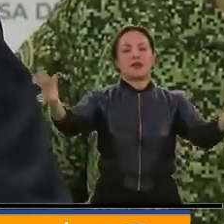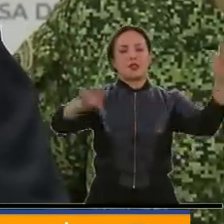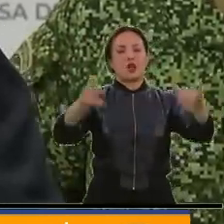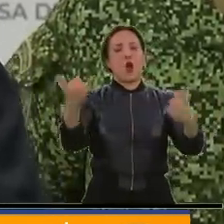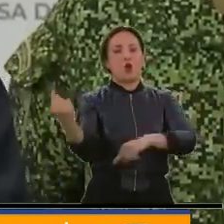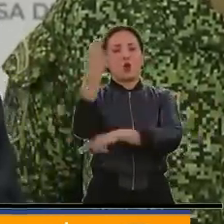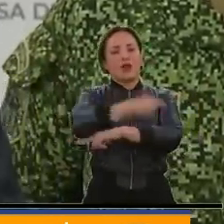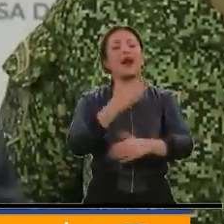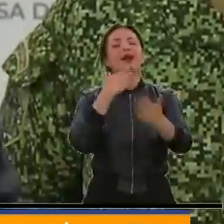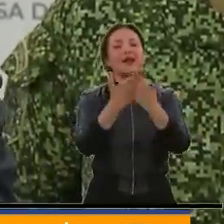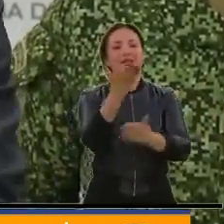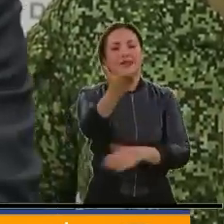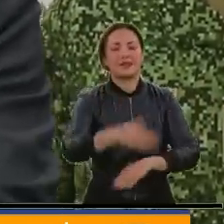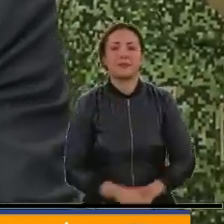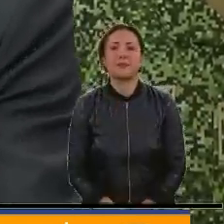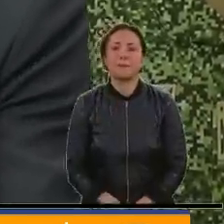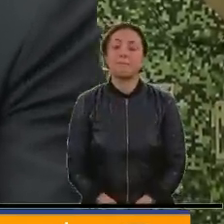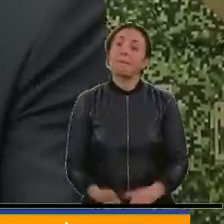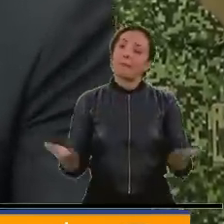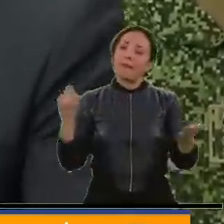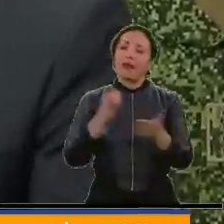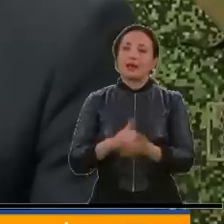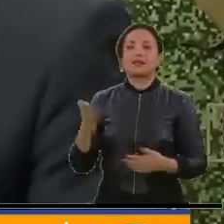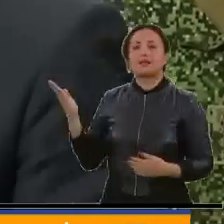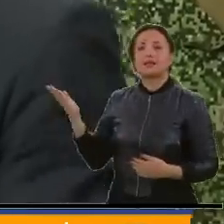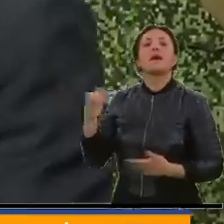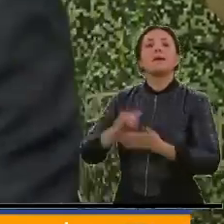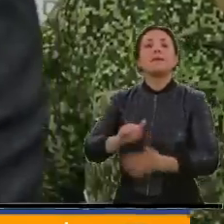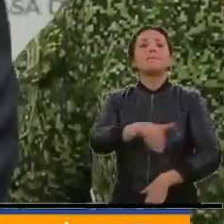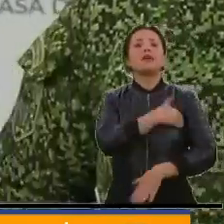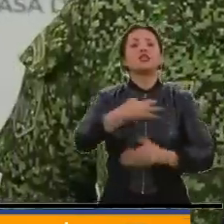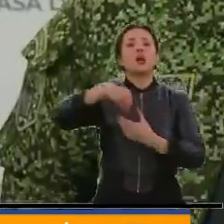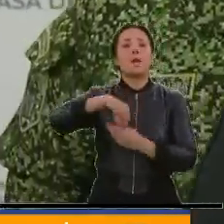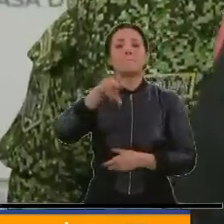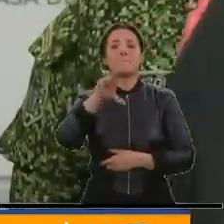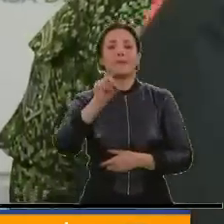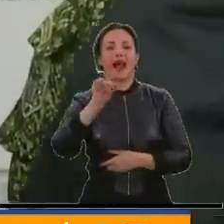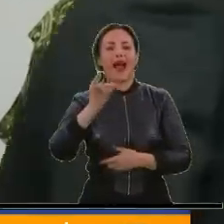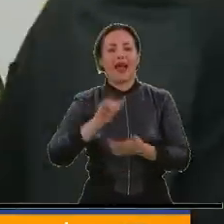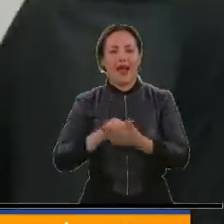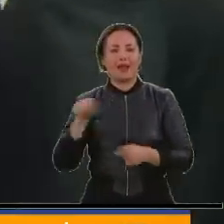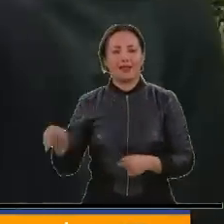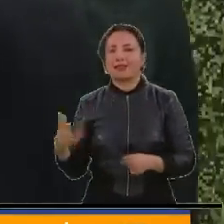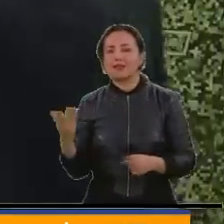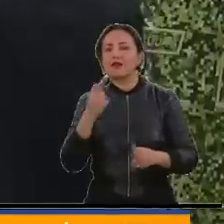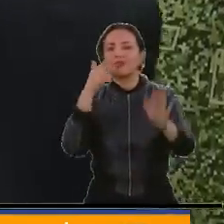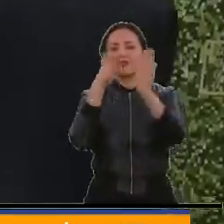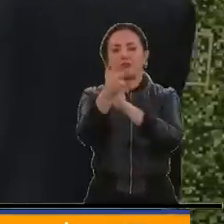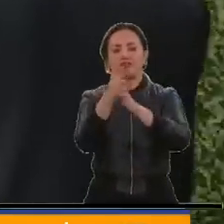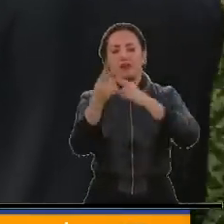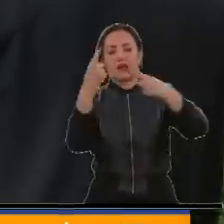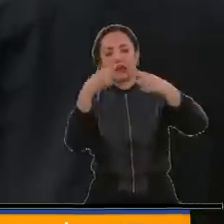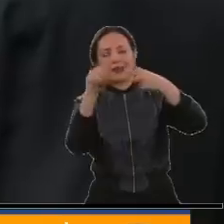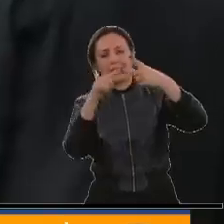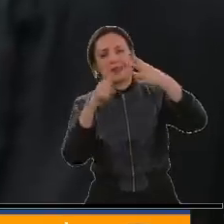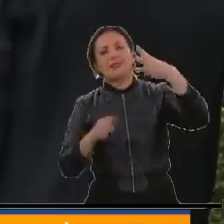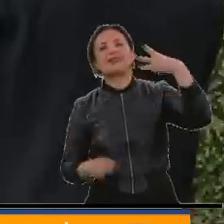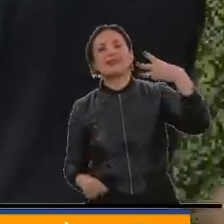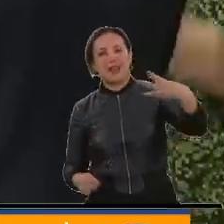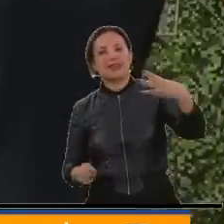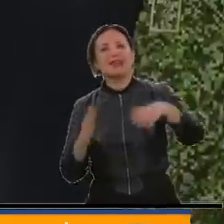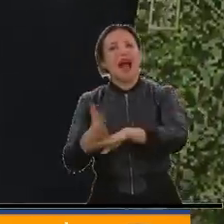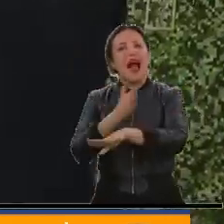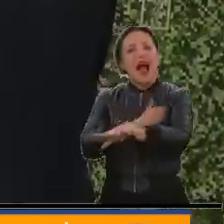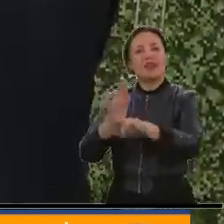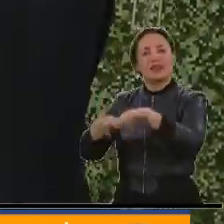de hoy. Muchas gracias. Muy bien, es el ministro del Interior, Alfonso Prada, haciendo tres anuncios luego de la reunión del